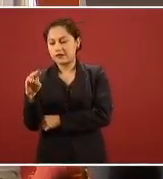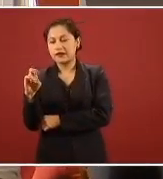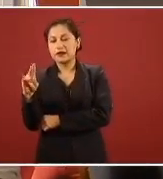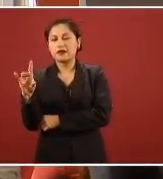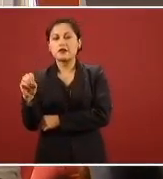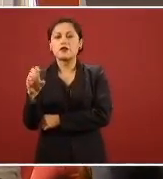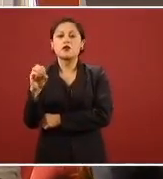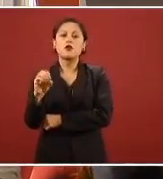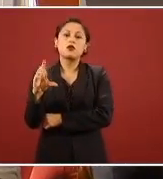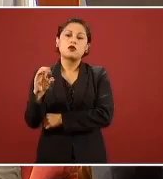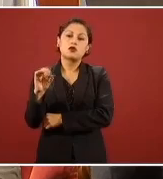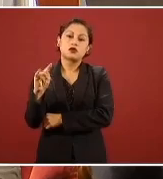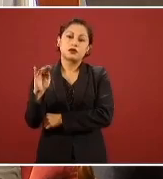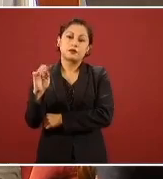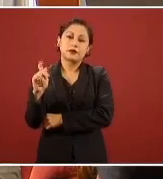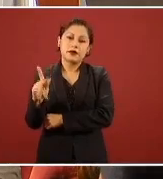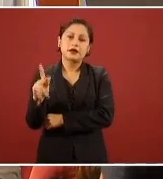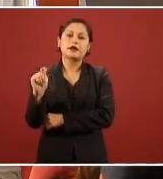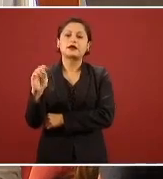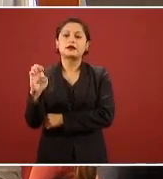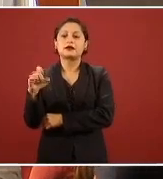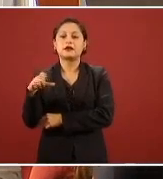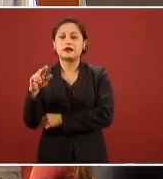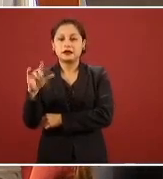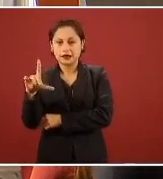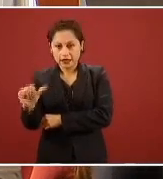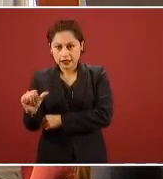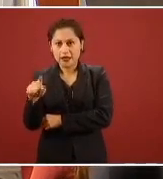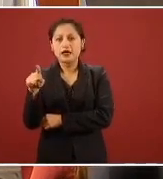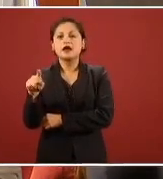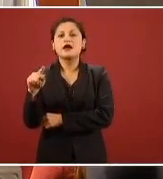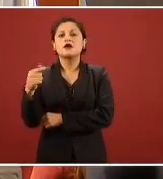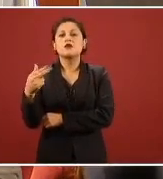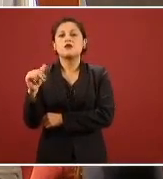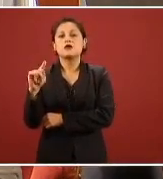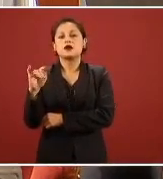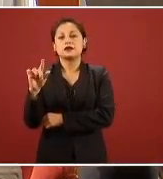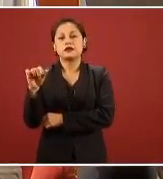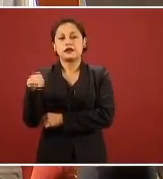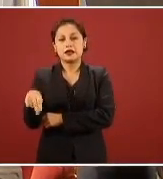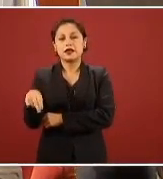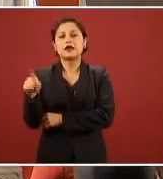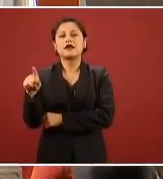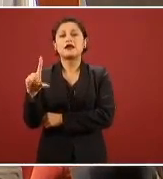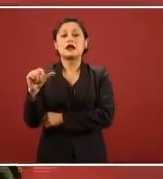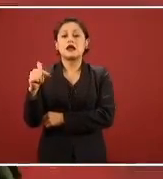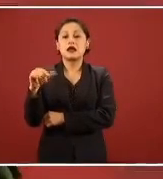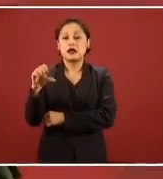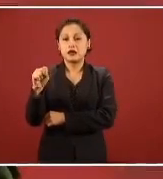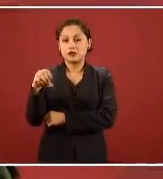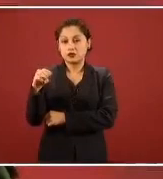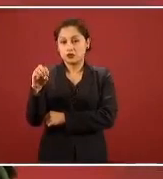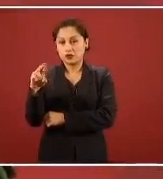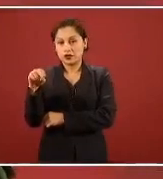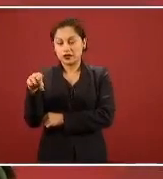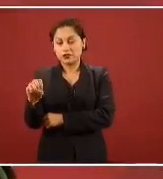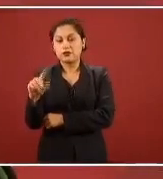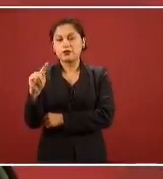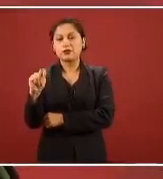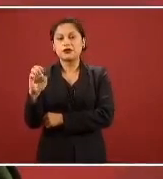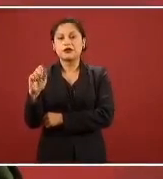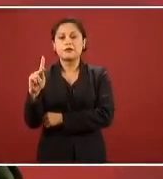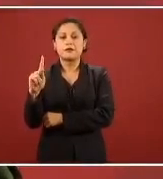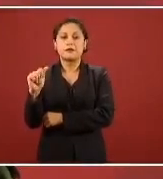Jocotepec, Tequila, Ixhuatlán de los Membrillos, Lagos de Moreno, Tepatitlán de